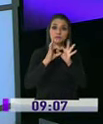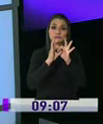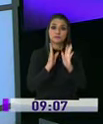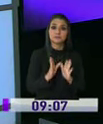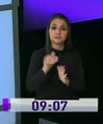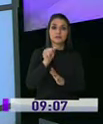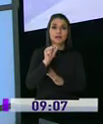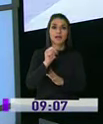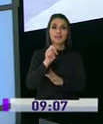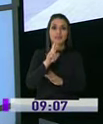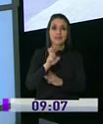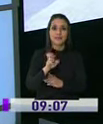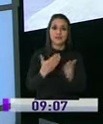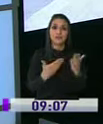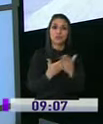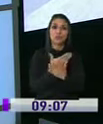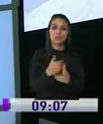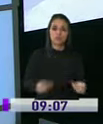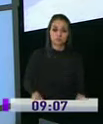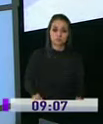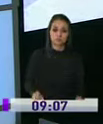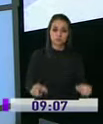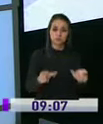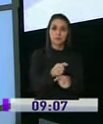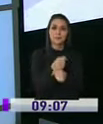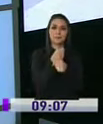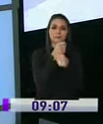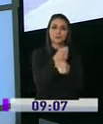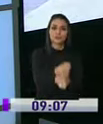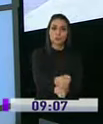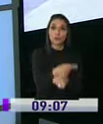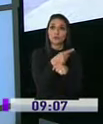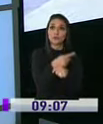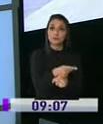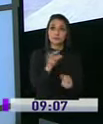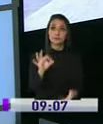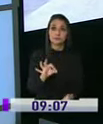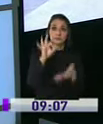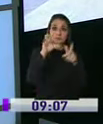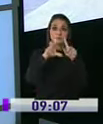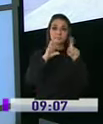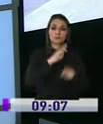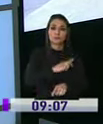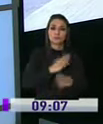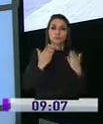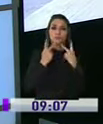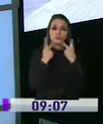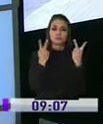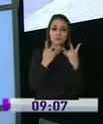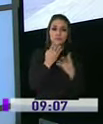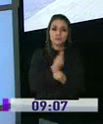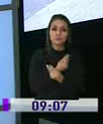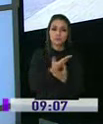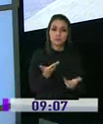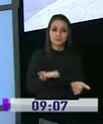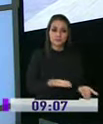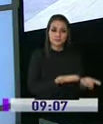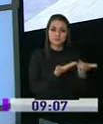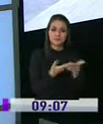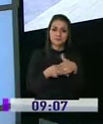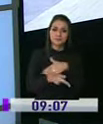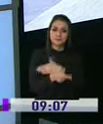Orbe. Ahora desde el nuevo bulevar del Amazonas estaremos con los representantes de la empresa Metropolitana de Obras Públicas informando la entrega de este